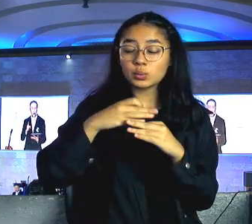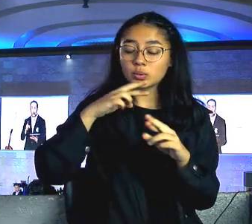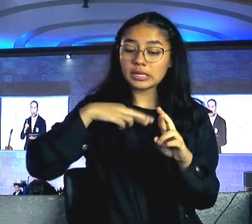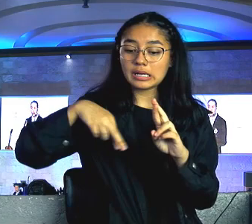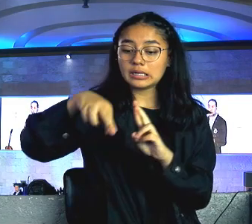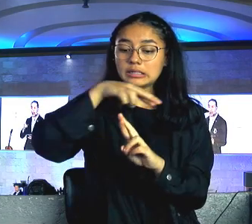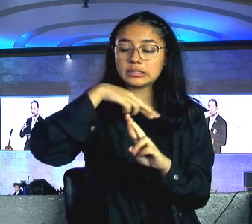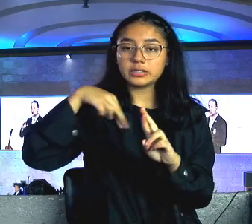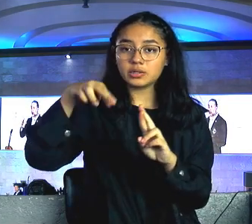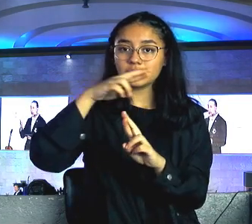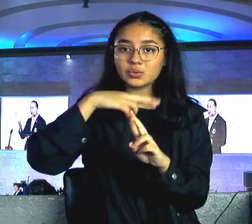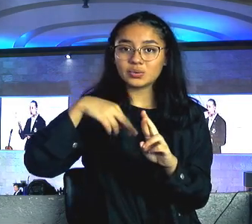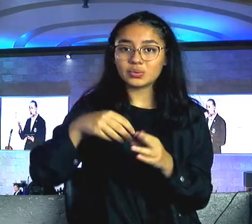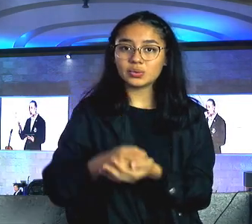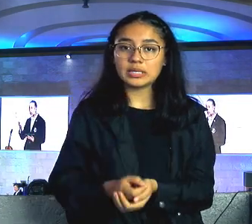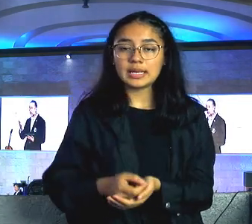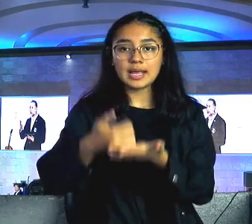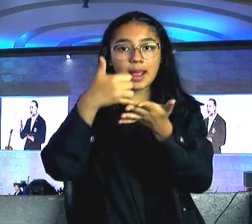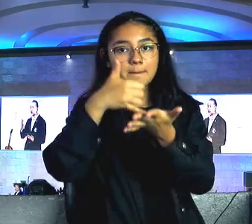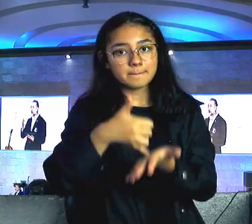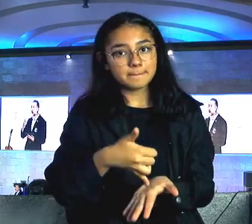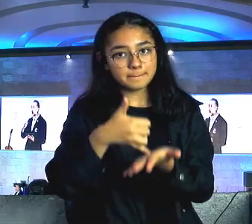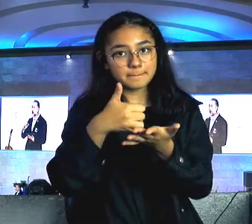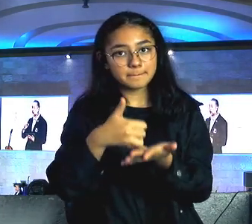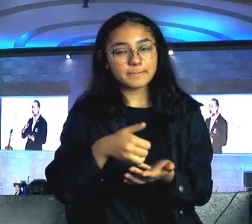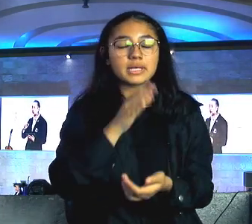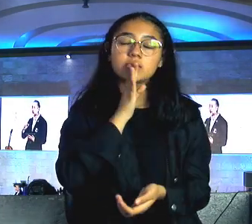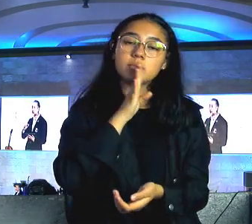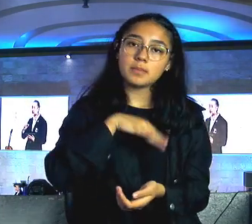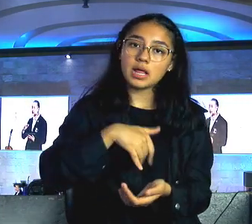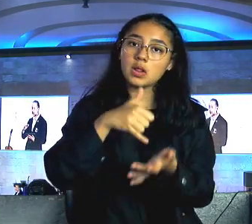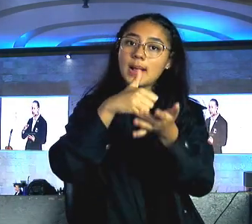hay peso malo o hay peso bueno.